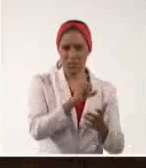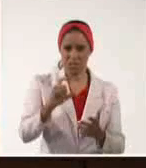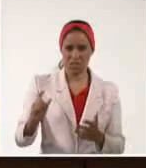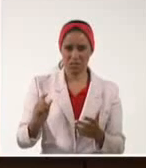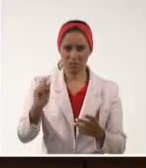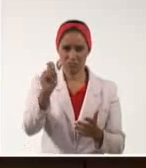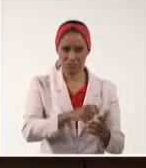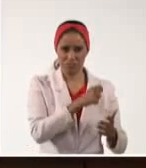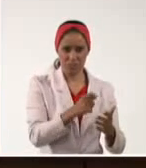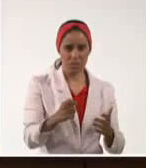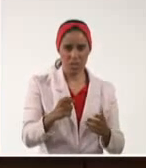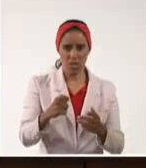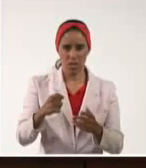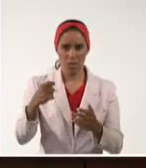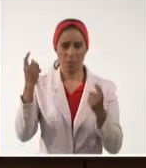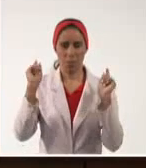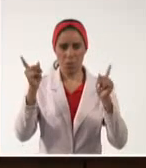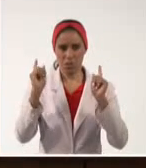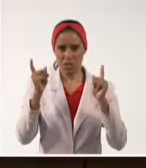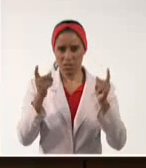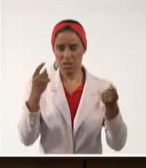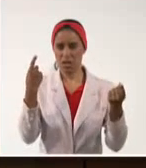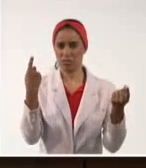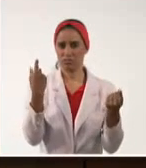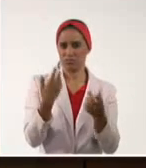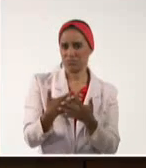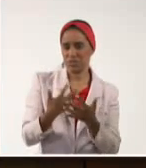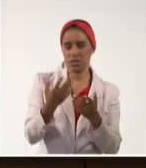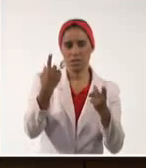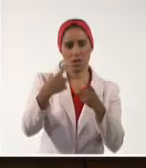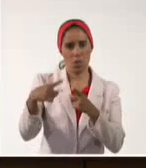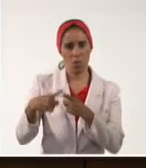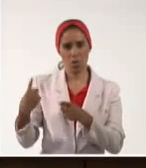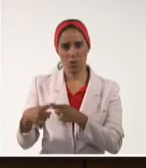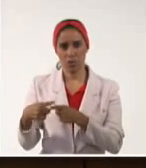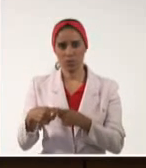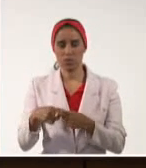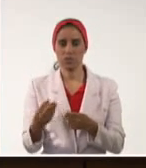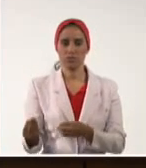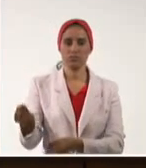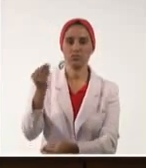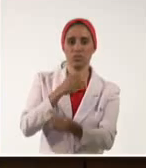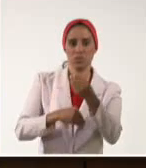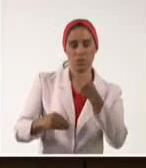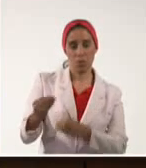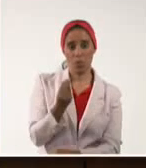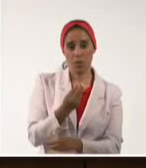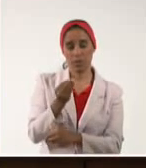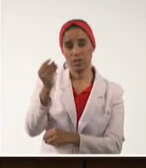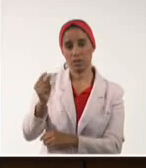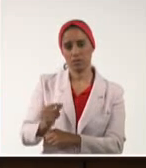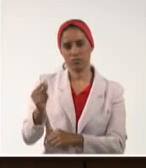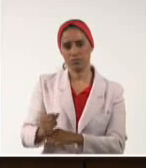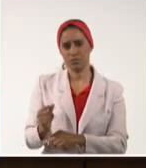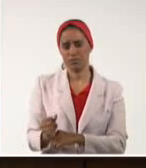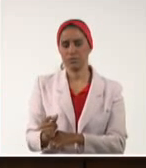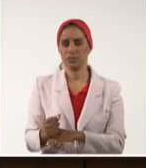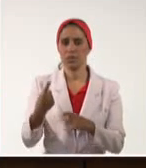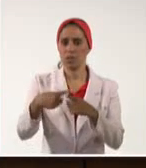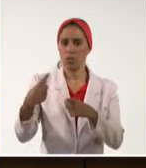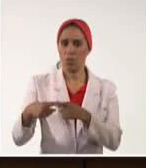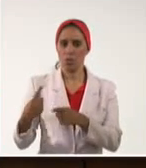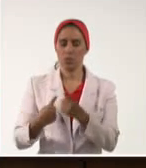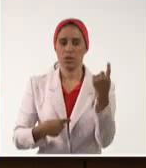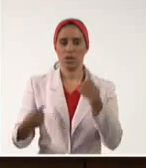las organizaciones políticas y de masas, y sean devueltas las propiedades o hayan recibido compensación todo el que alguna